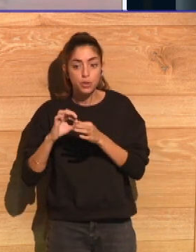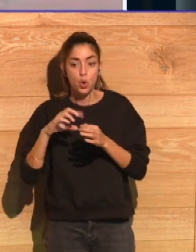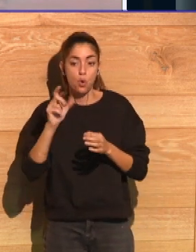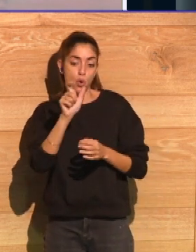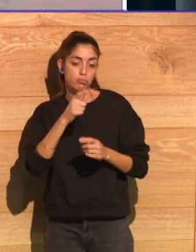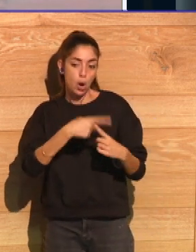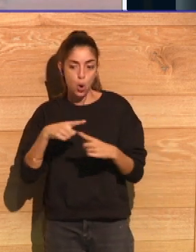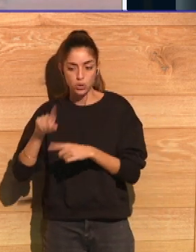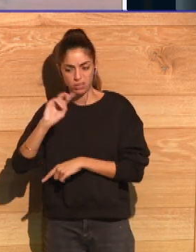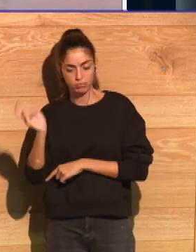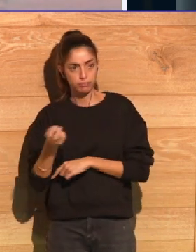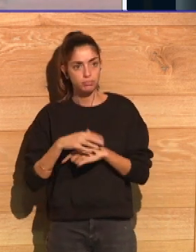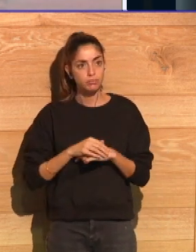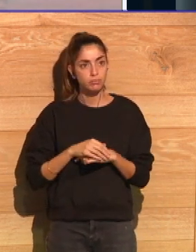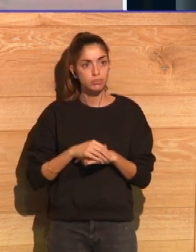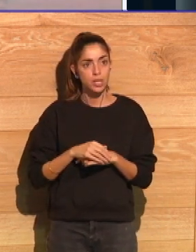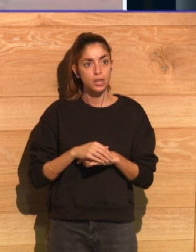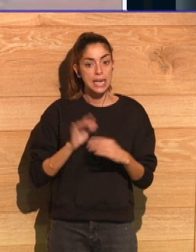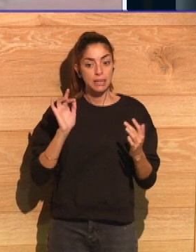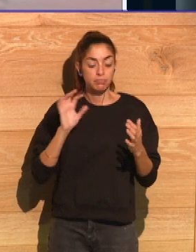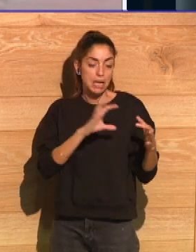Estaba relacionado con mi